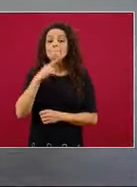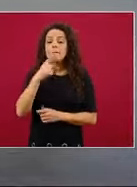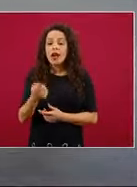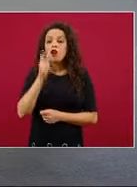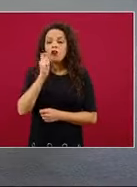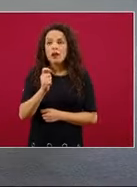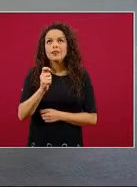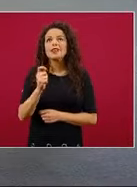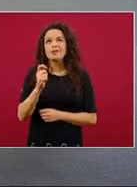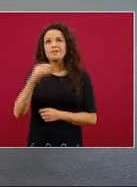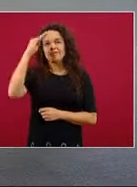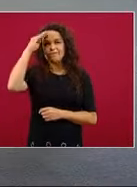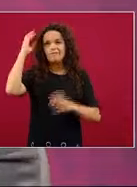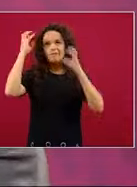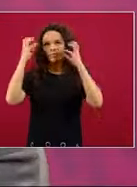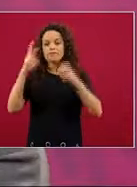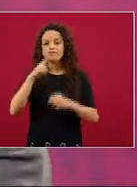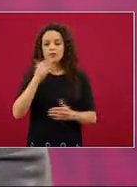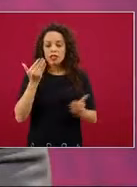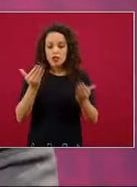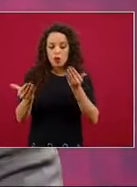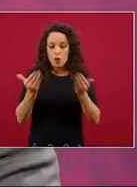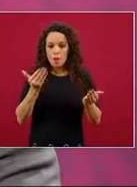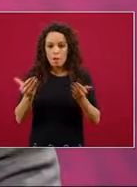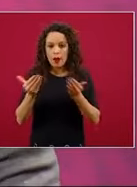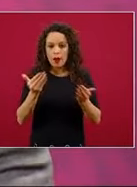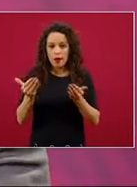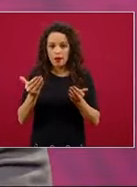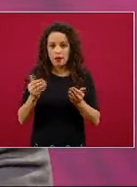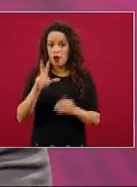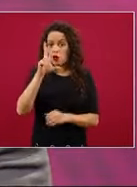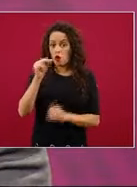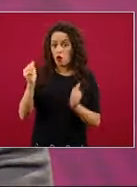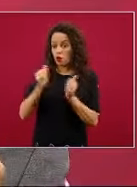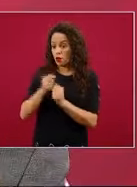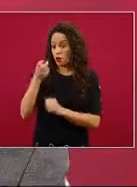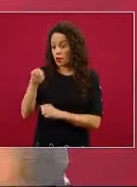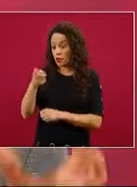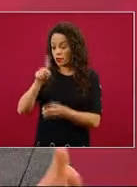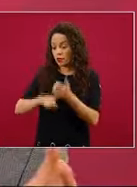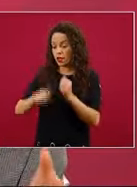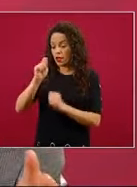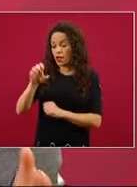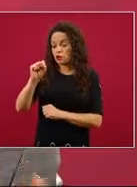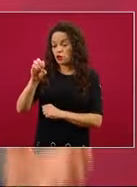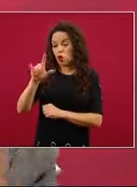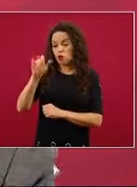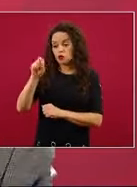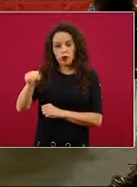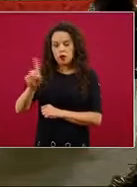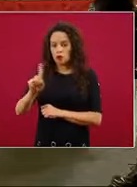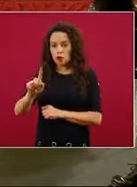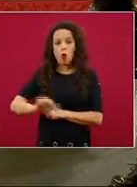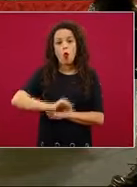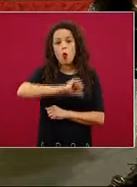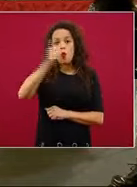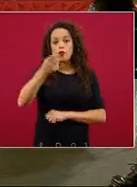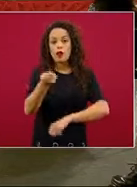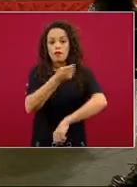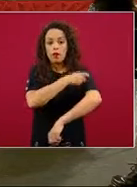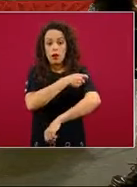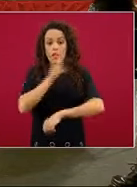contra un producto que se sabe no produce eso, que es la solución salina, sino contra otra vacuna que se conoce que, aunque